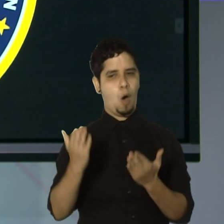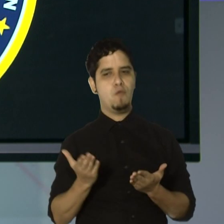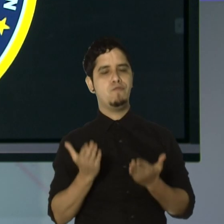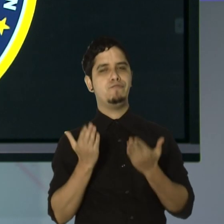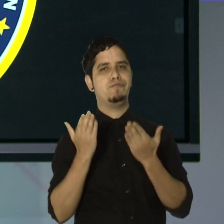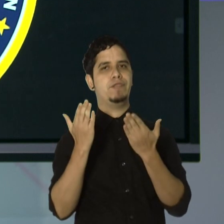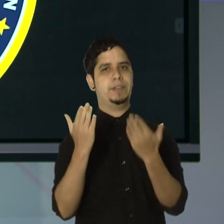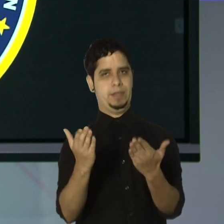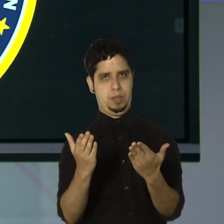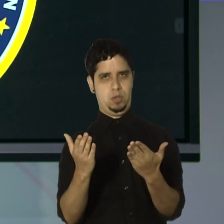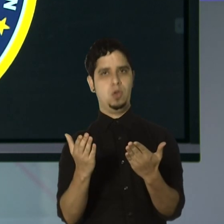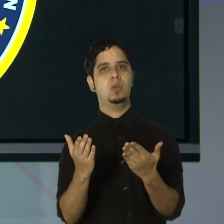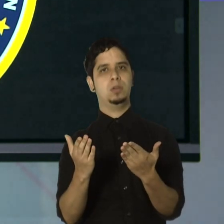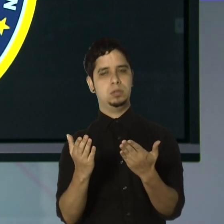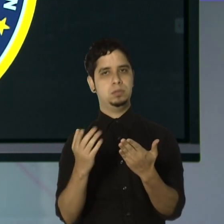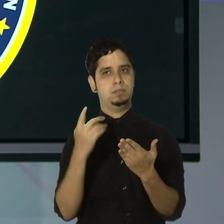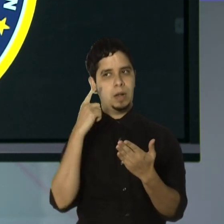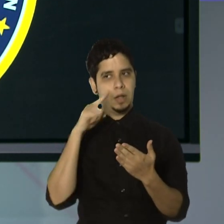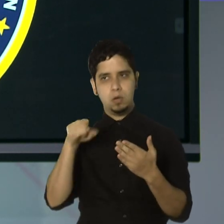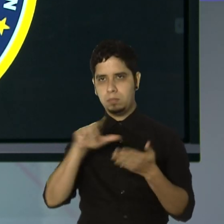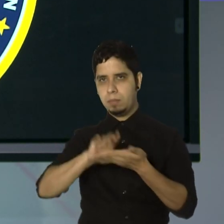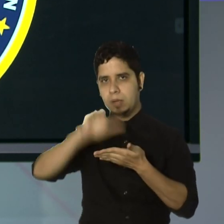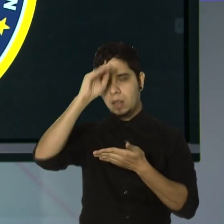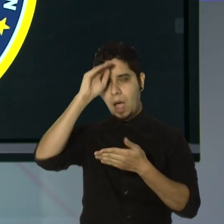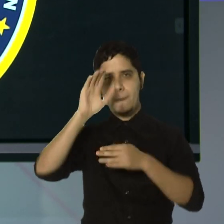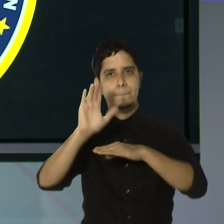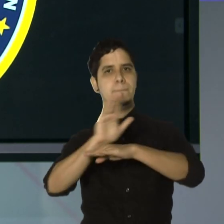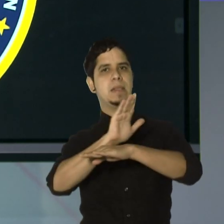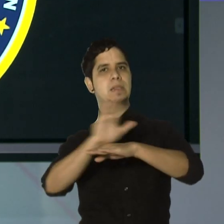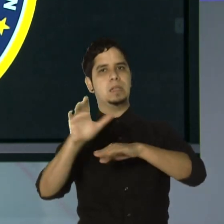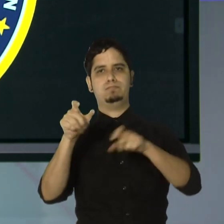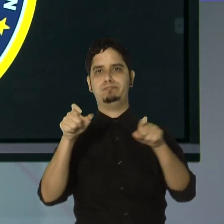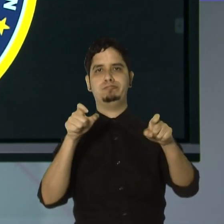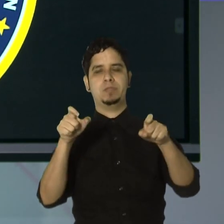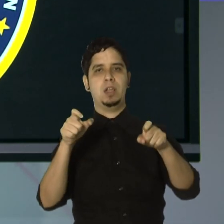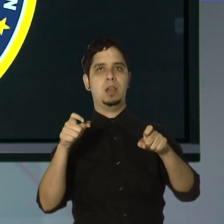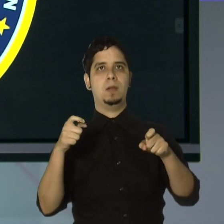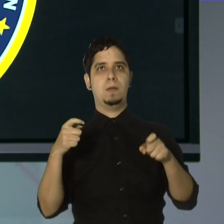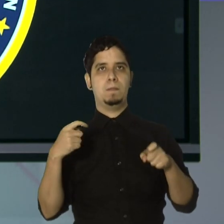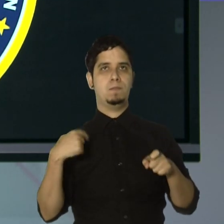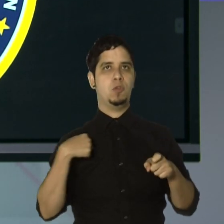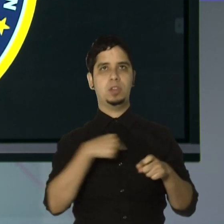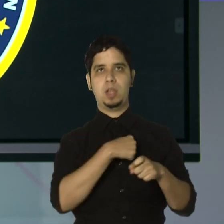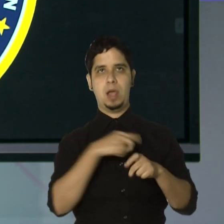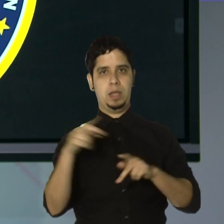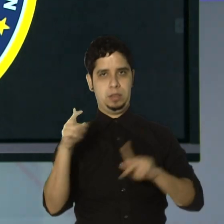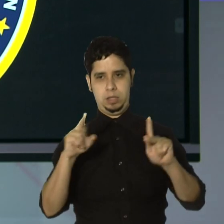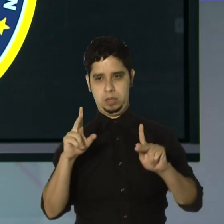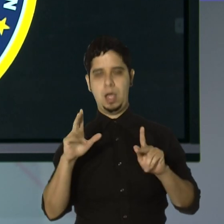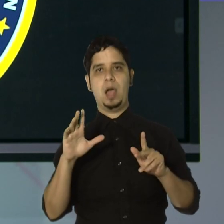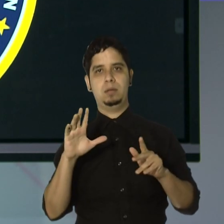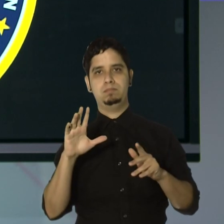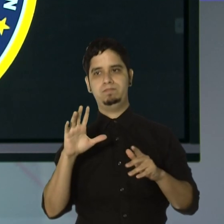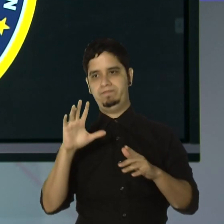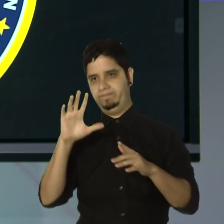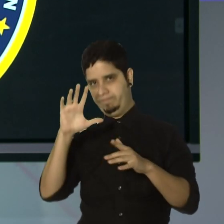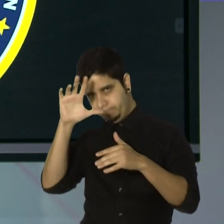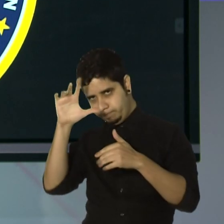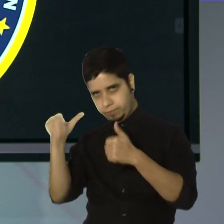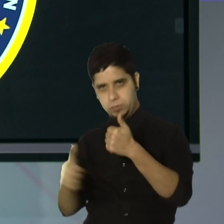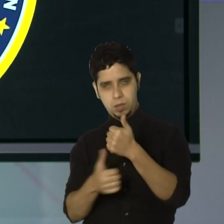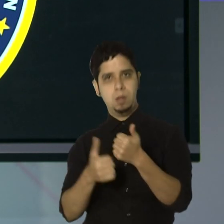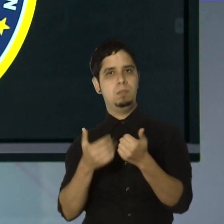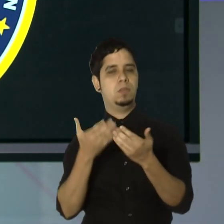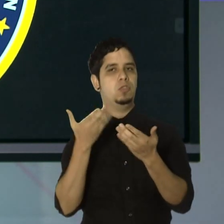programa de capacitación empresarial? A nuestro personal que se encuentra bajo la tutela de